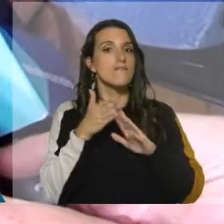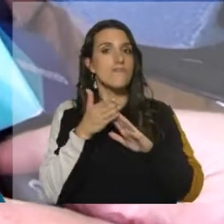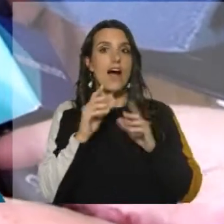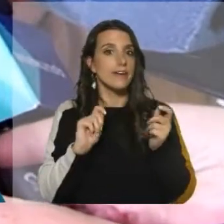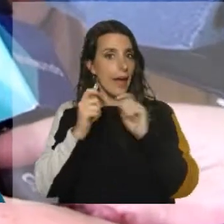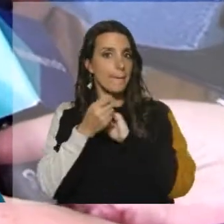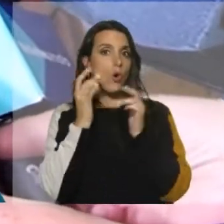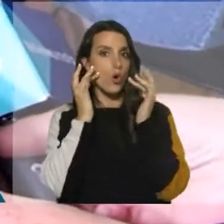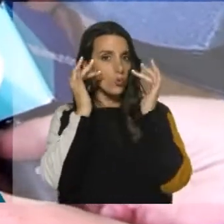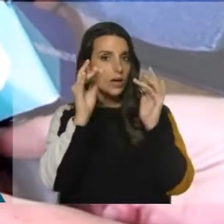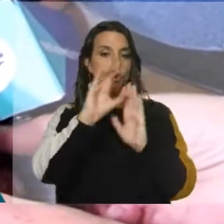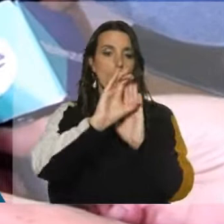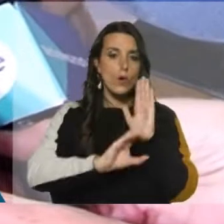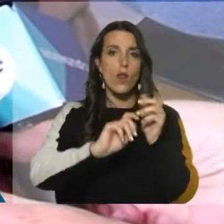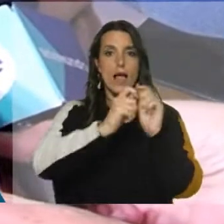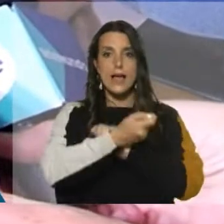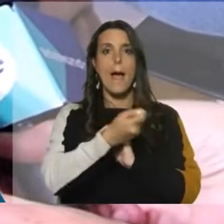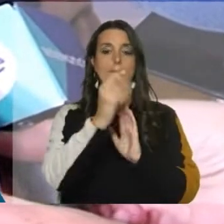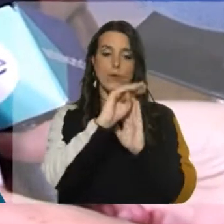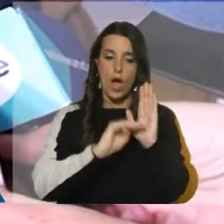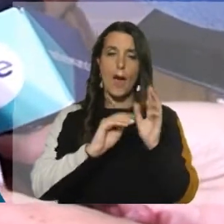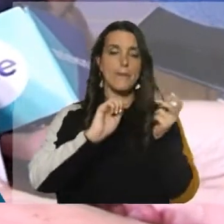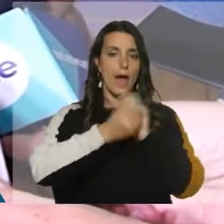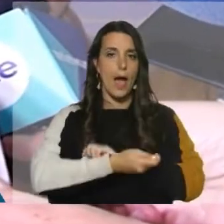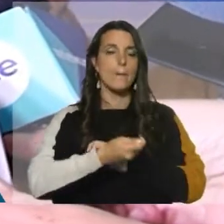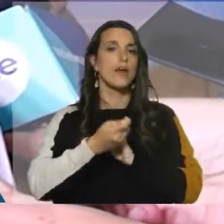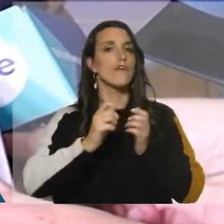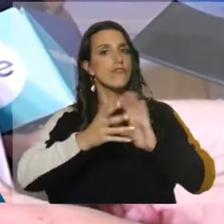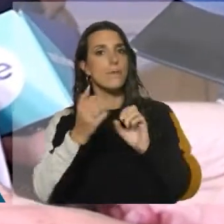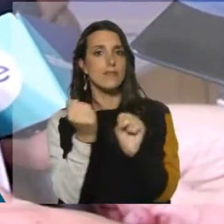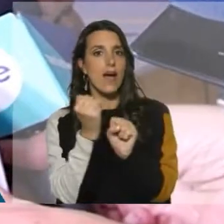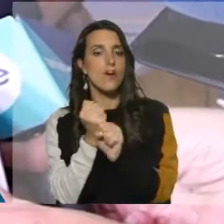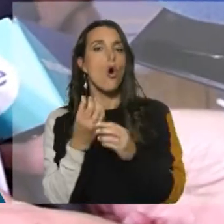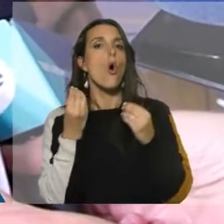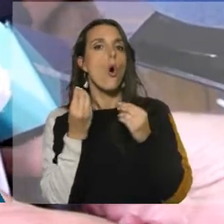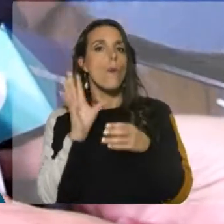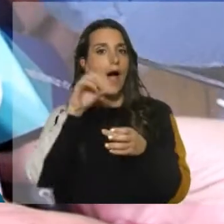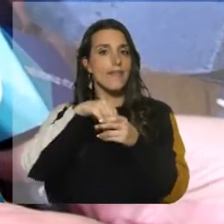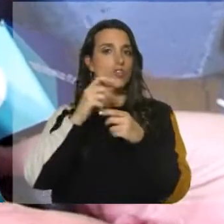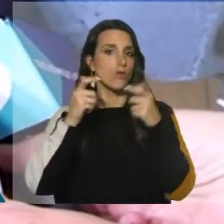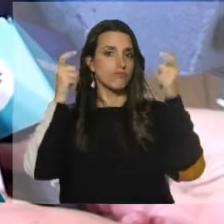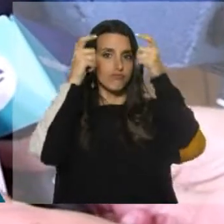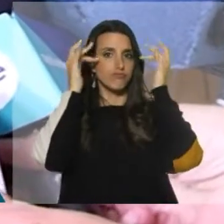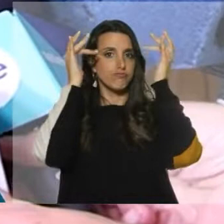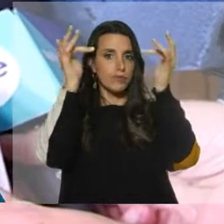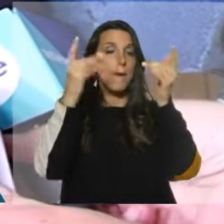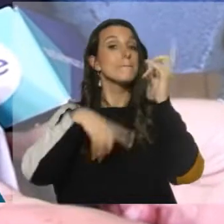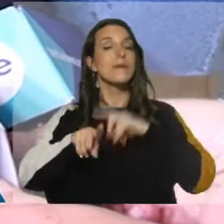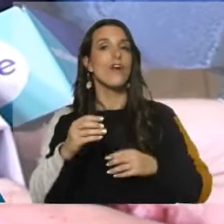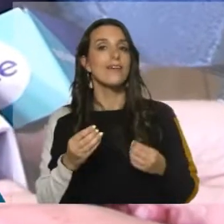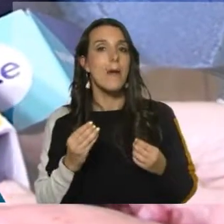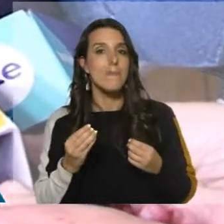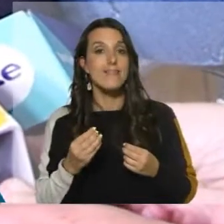transformación curricular e institucional y de condiciones de trabajo en el Consejo de Formación en Educación, pero resulta que